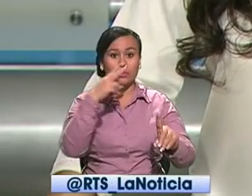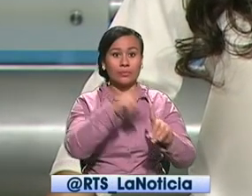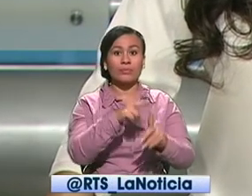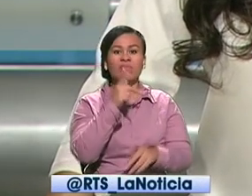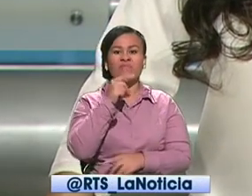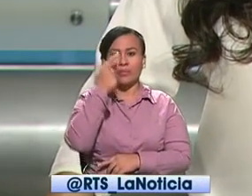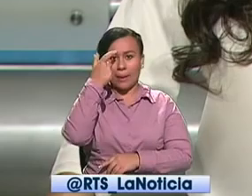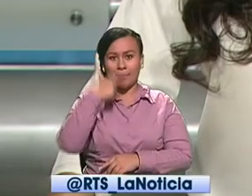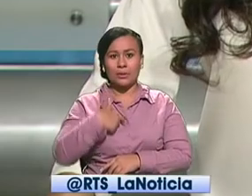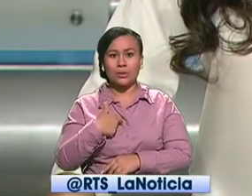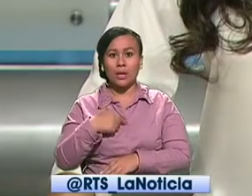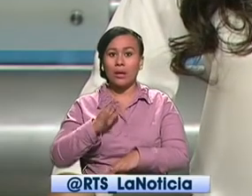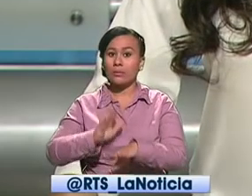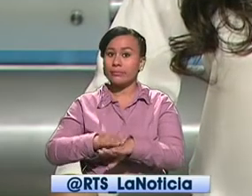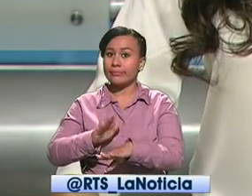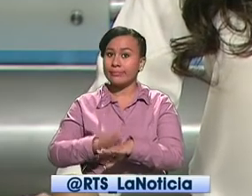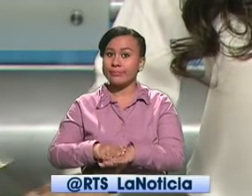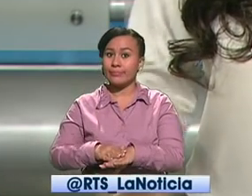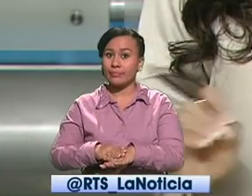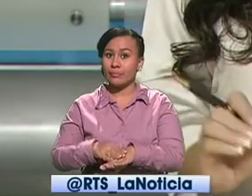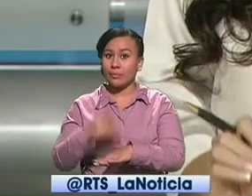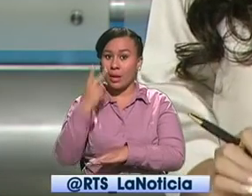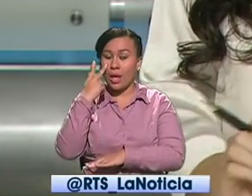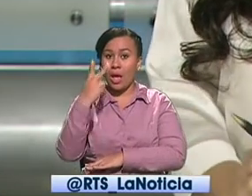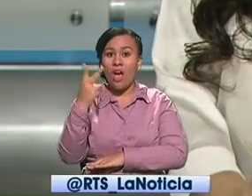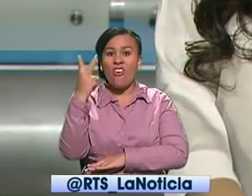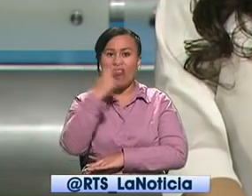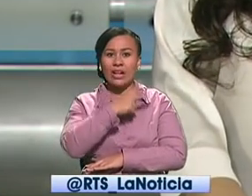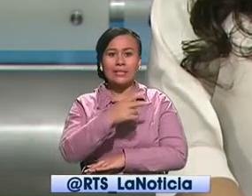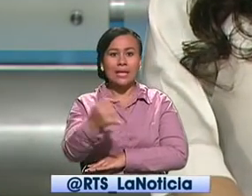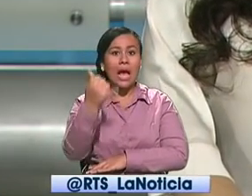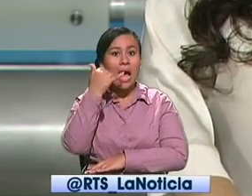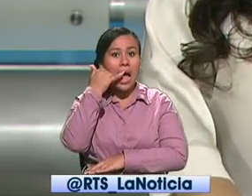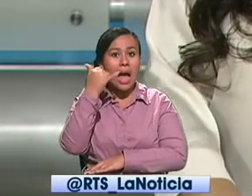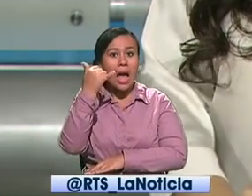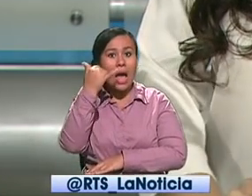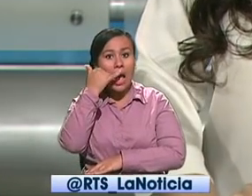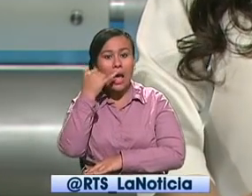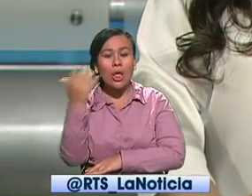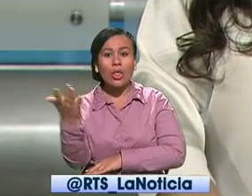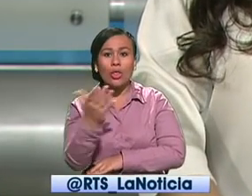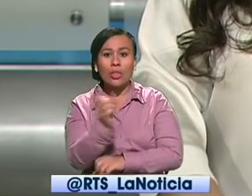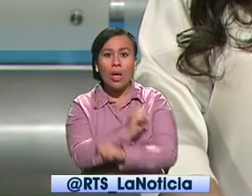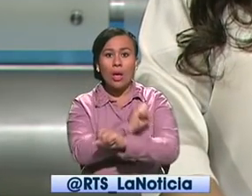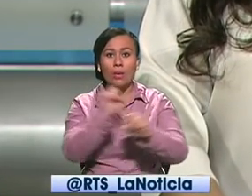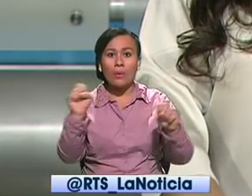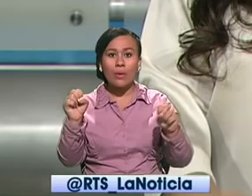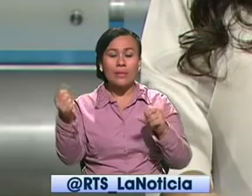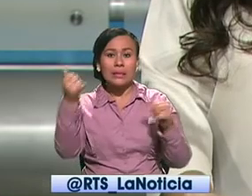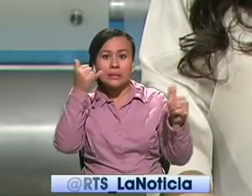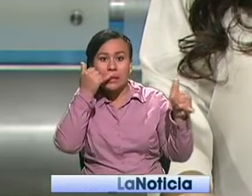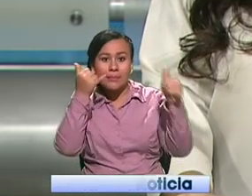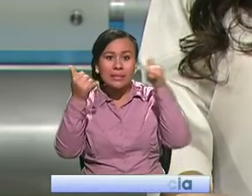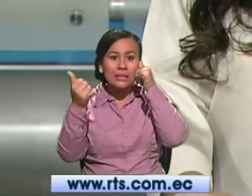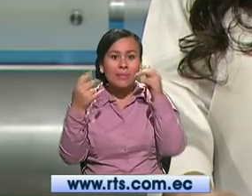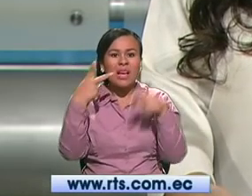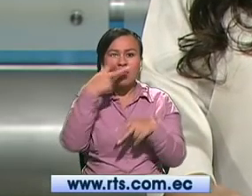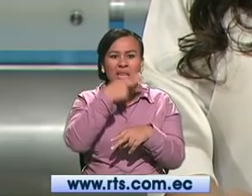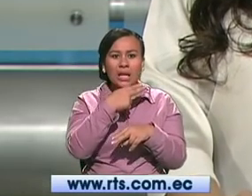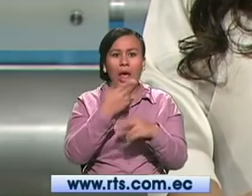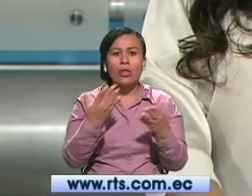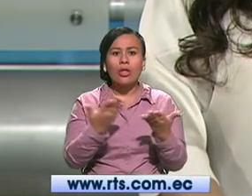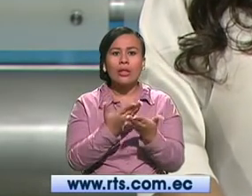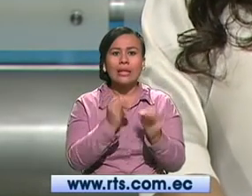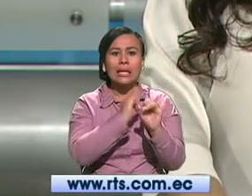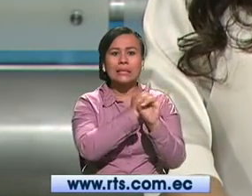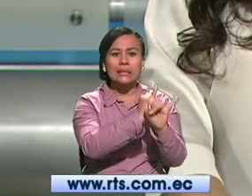el responsable de realizar falsas amenazas de bomba mediante llamadas y mensajes al portal institucional de un colegio ubicado